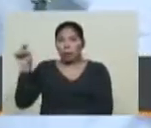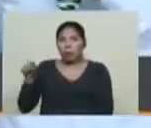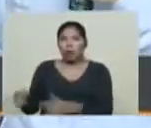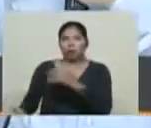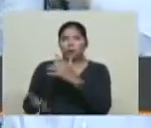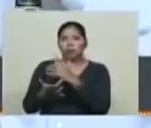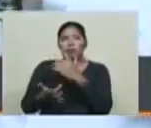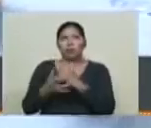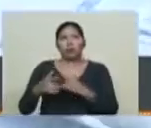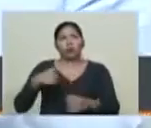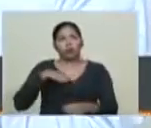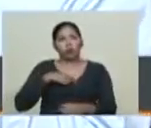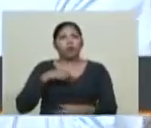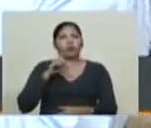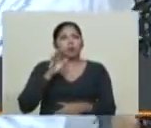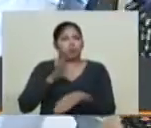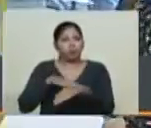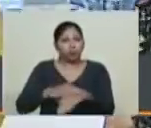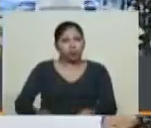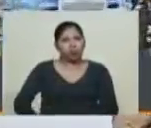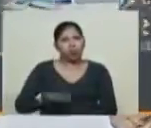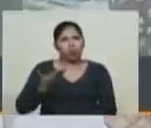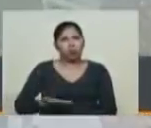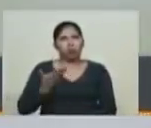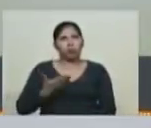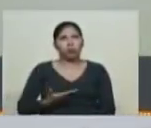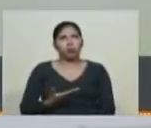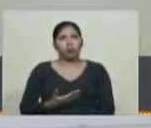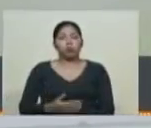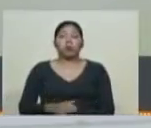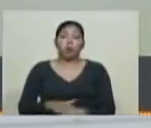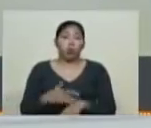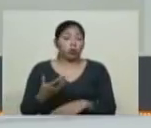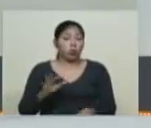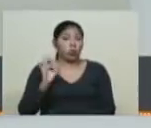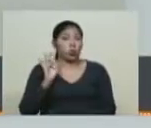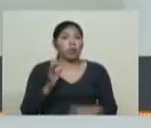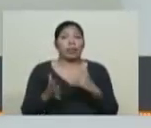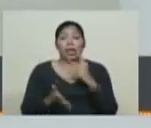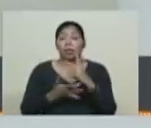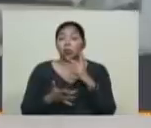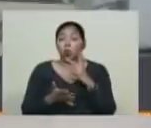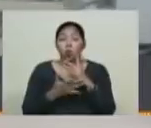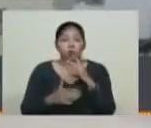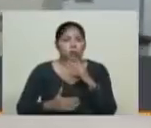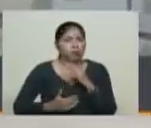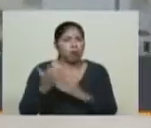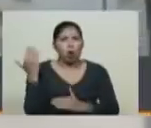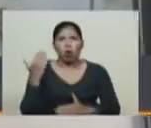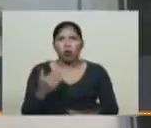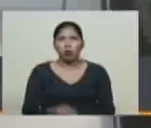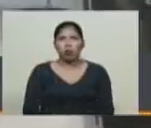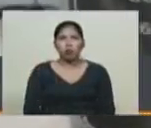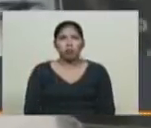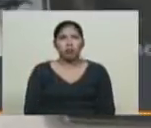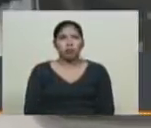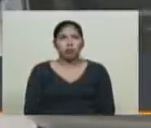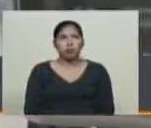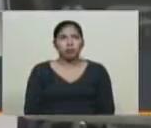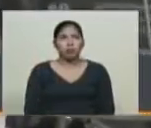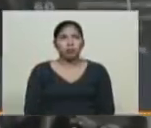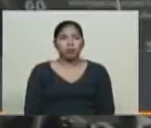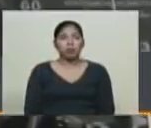cuestiones que debemos resaltar, ya que son de primer nivel, de primera tecnología. Hemos, en general, tenemos